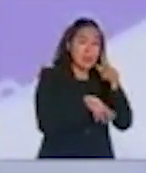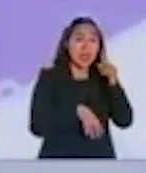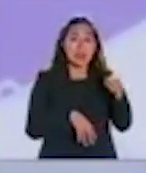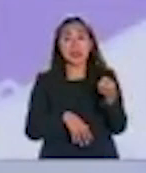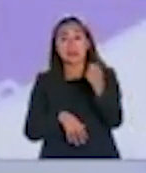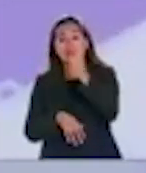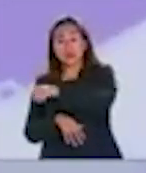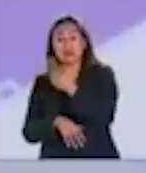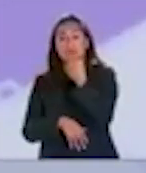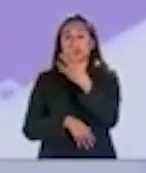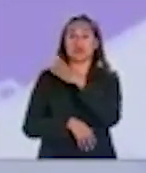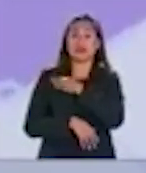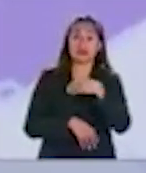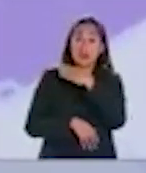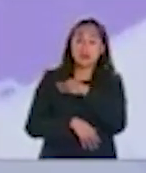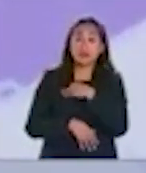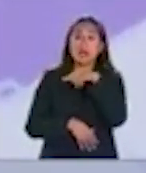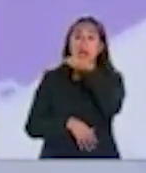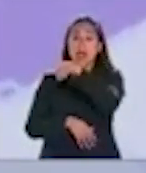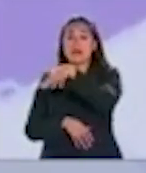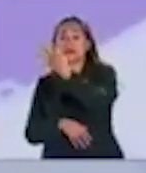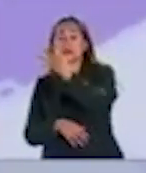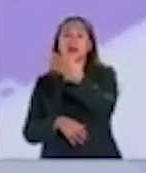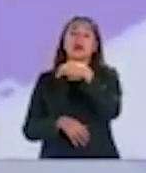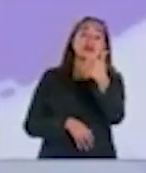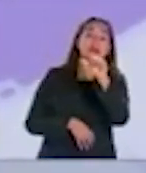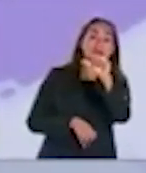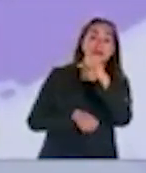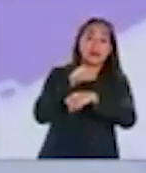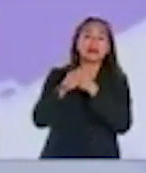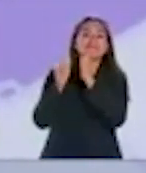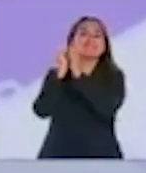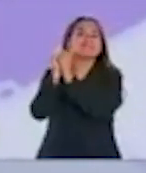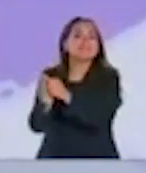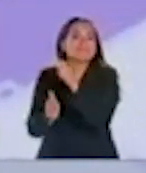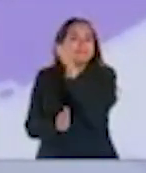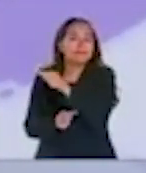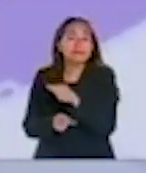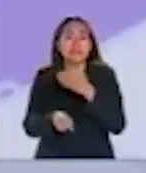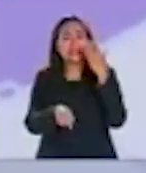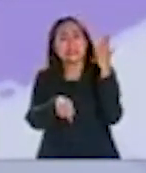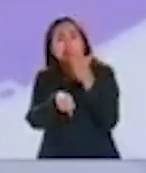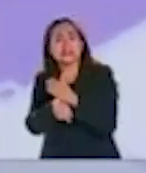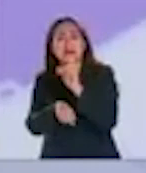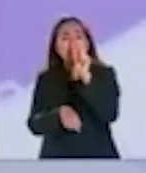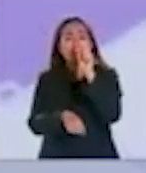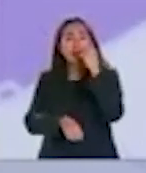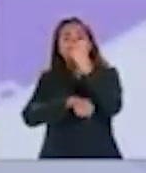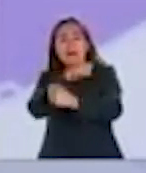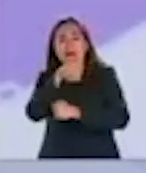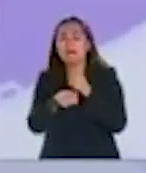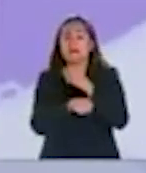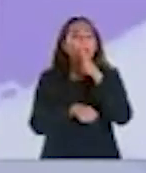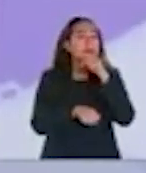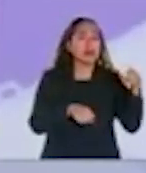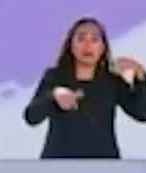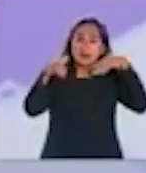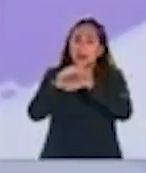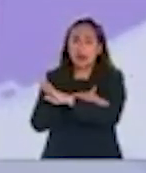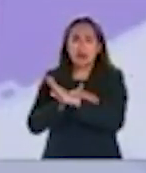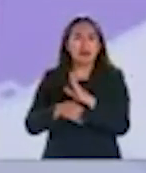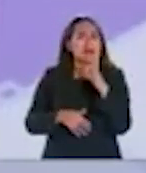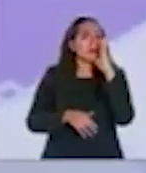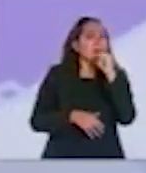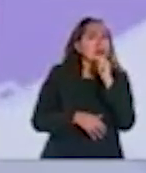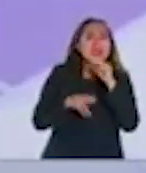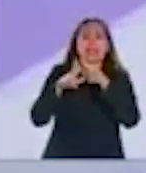16 está condenada a 20 años a no poder regresar no le permitieron ni siquiera hacer una llamada al consulado